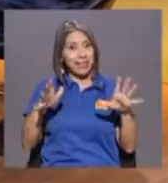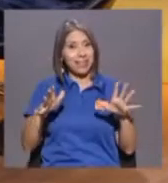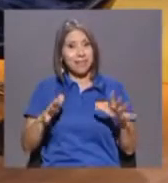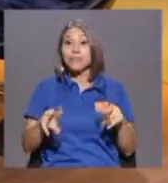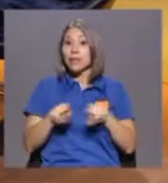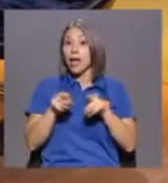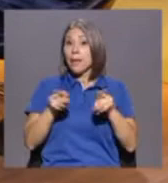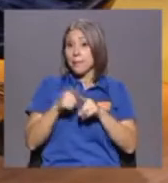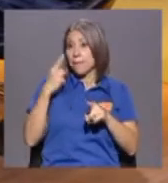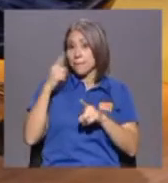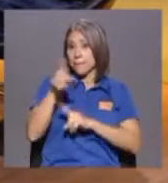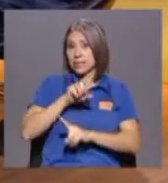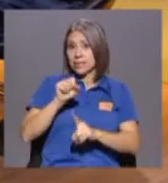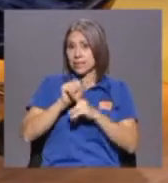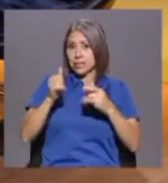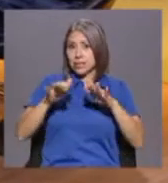actual,